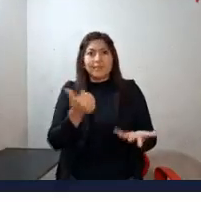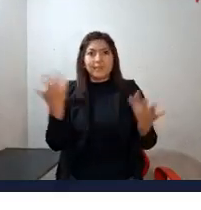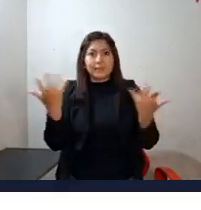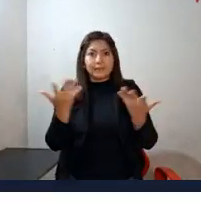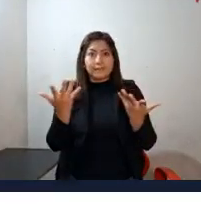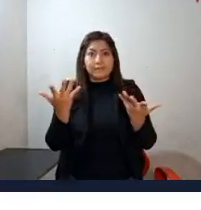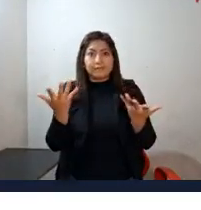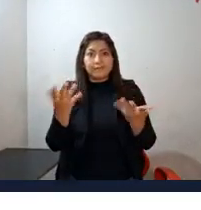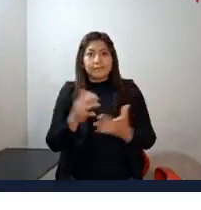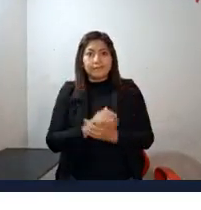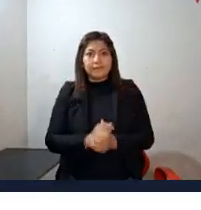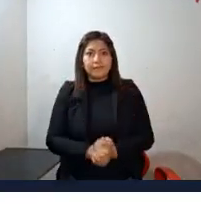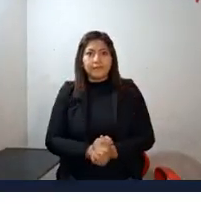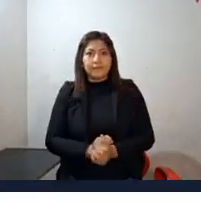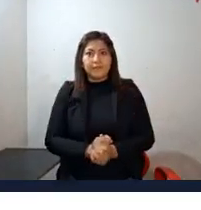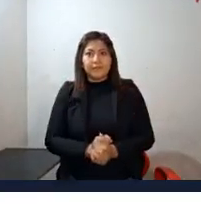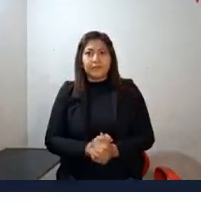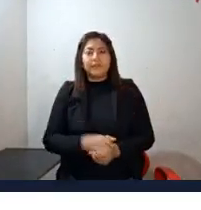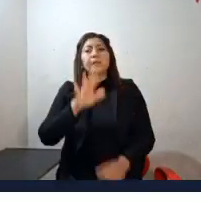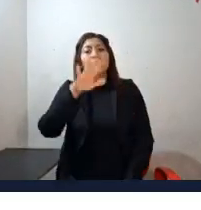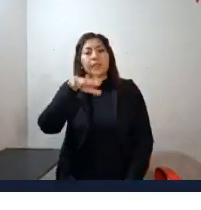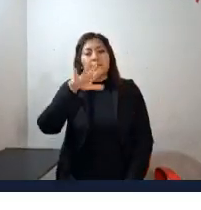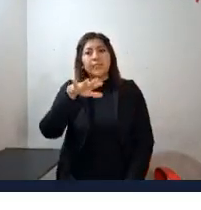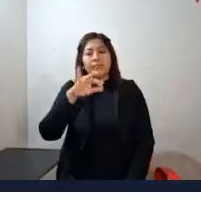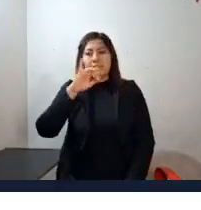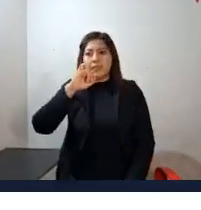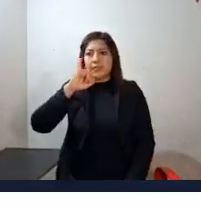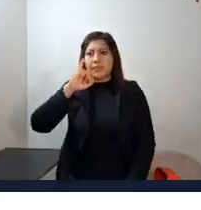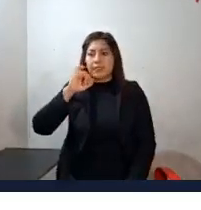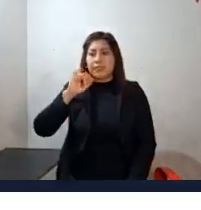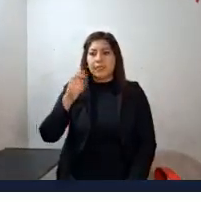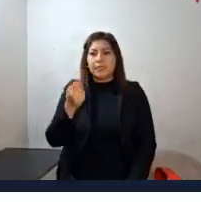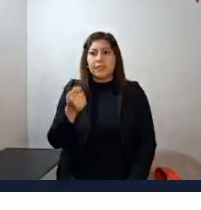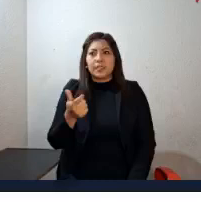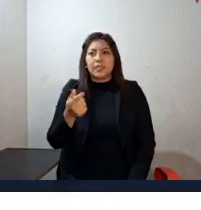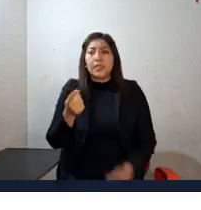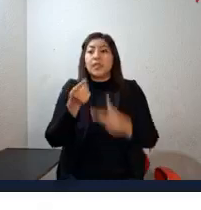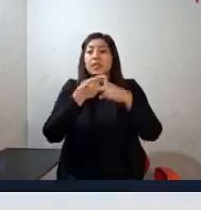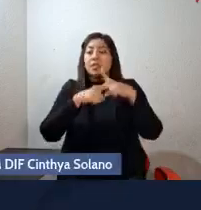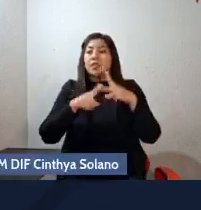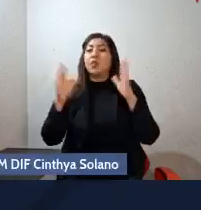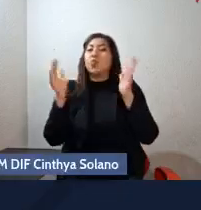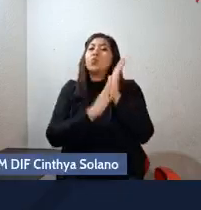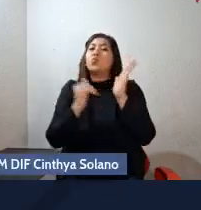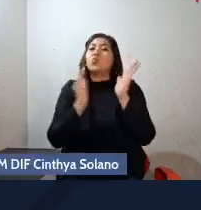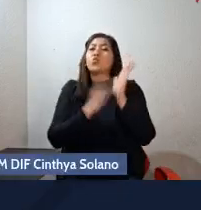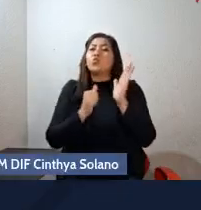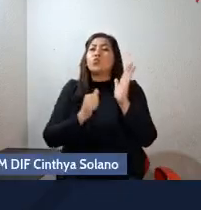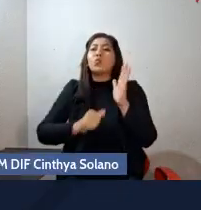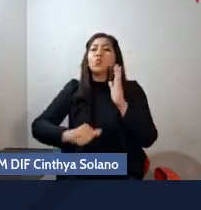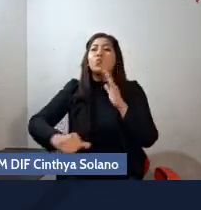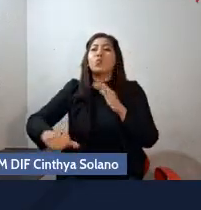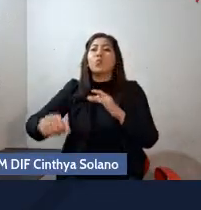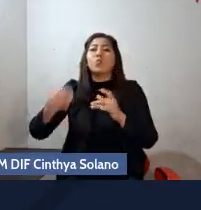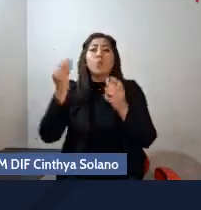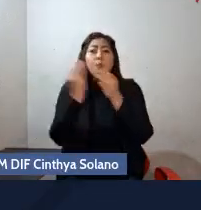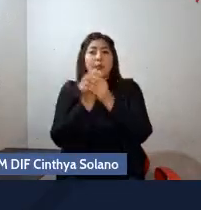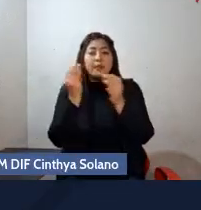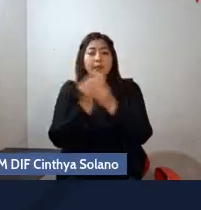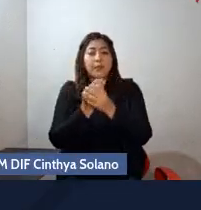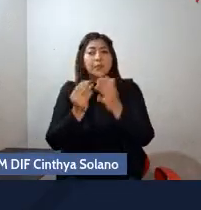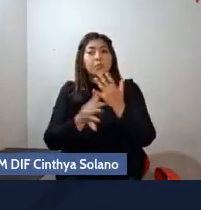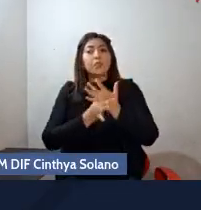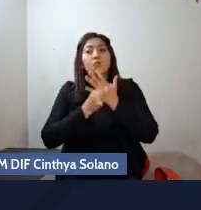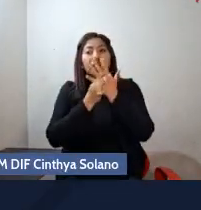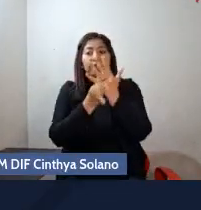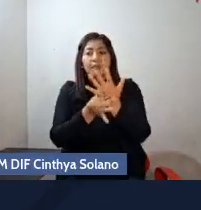Sí, como les comentaba desde un inicio, un documento privado donde yo diga, ah, le voy a dejar a fulano